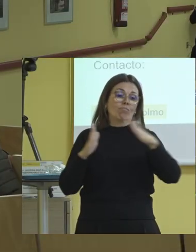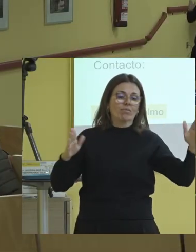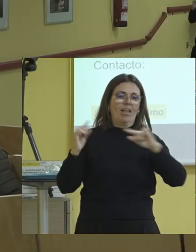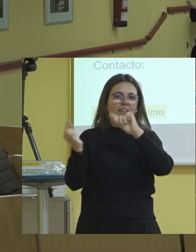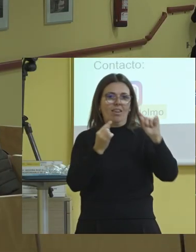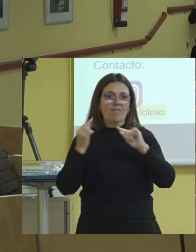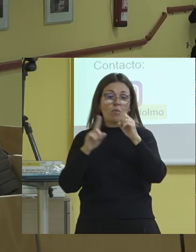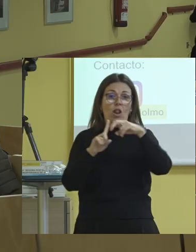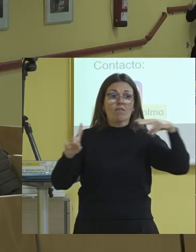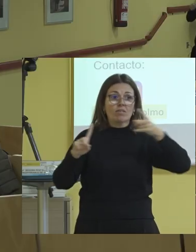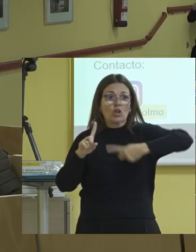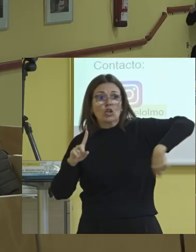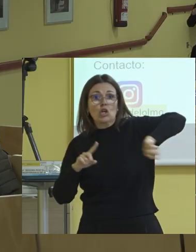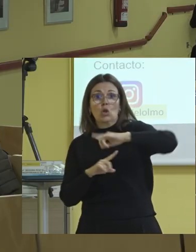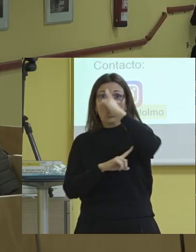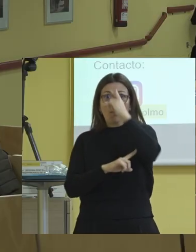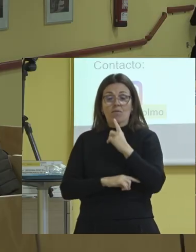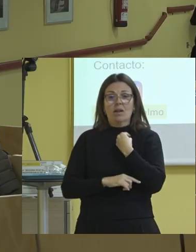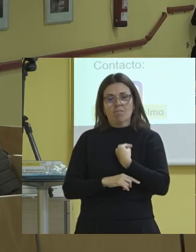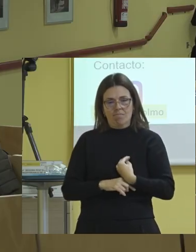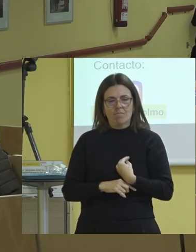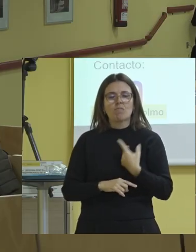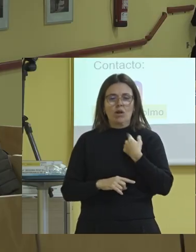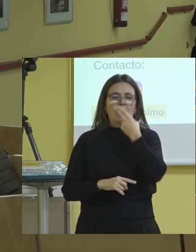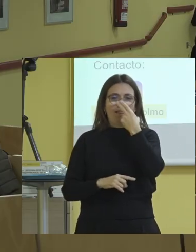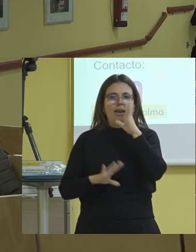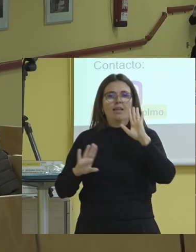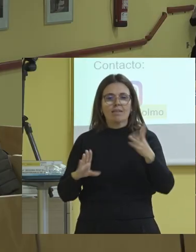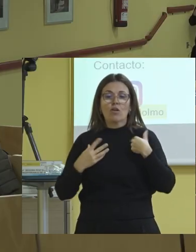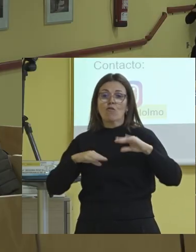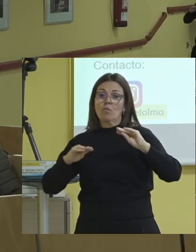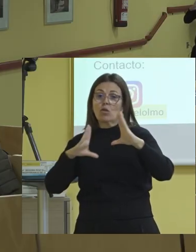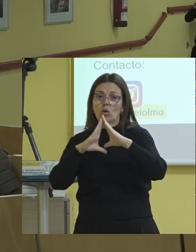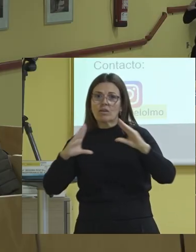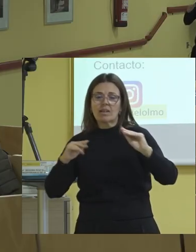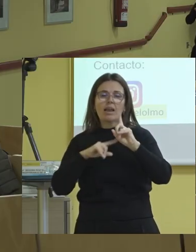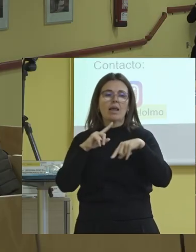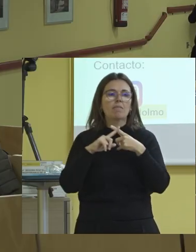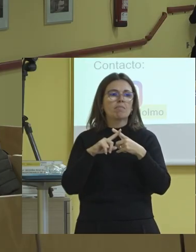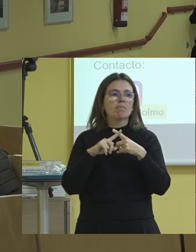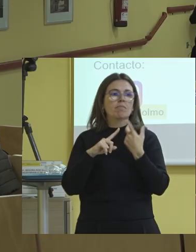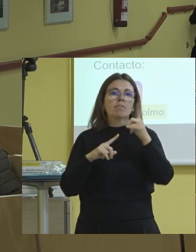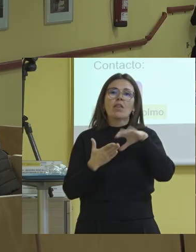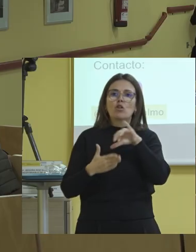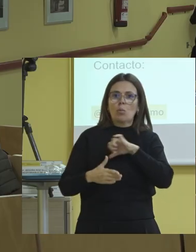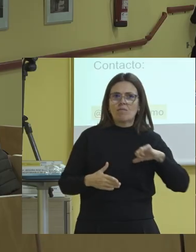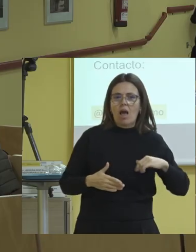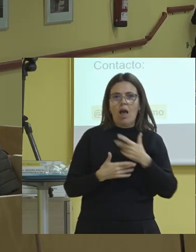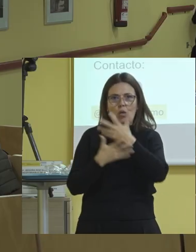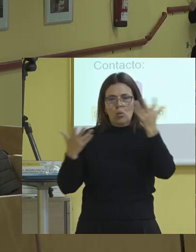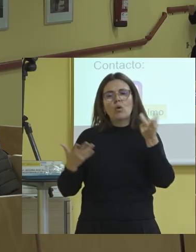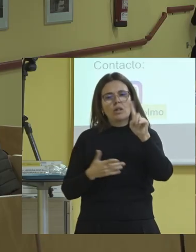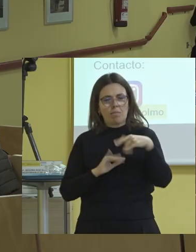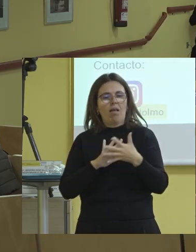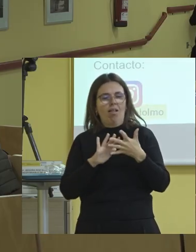además yo creo que la visión de todos los perfiles que estamos aquí puede ser interesante. La formación tanto universitaria, centros privados, bueno, ahí hay también